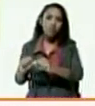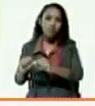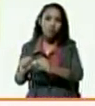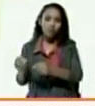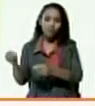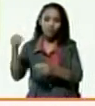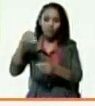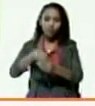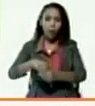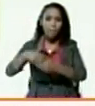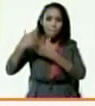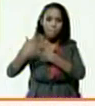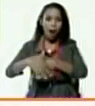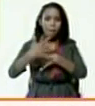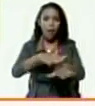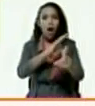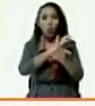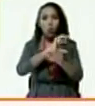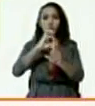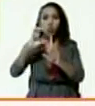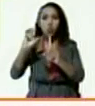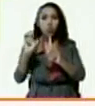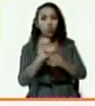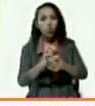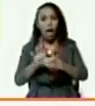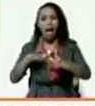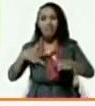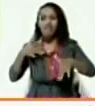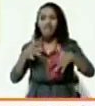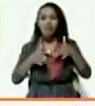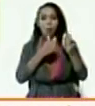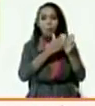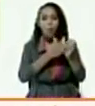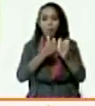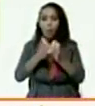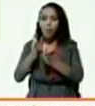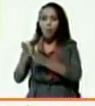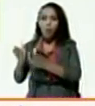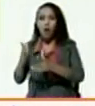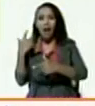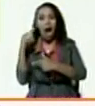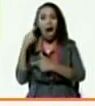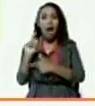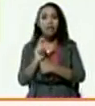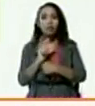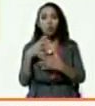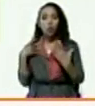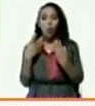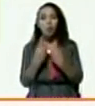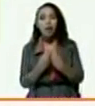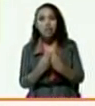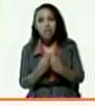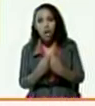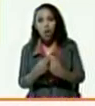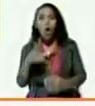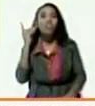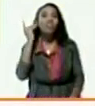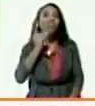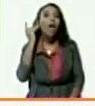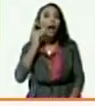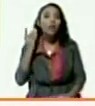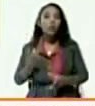Incluye marcha, actividades culturales y actos programados que ya nuestro compañero Darío Vivas